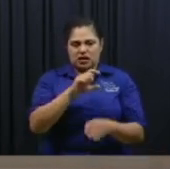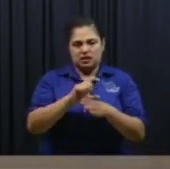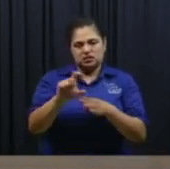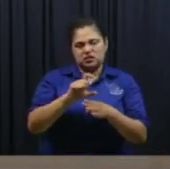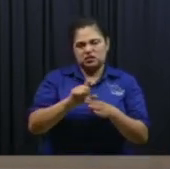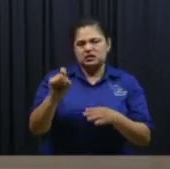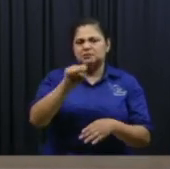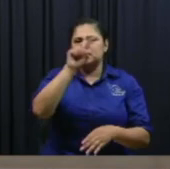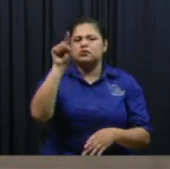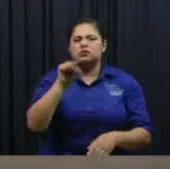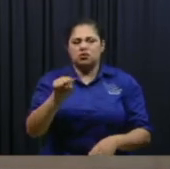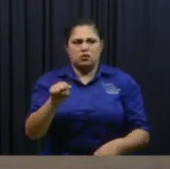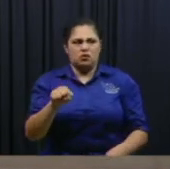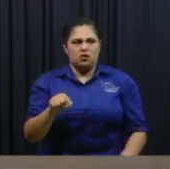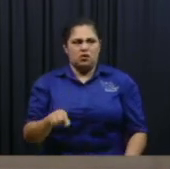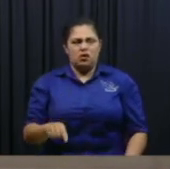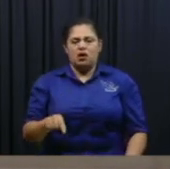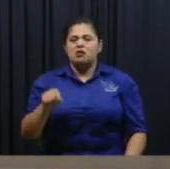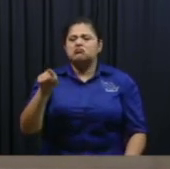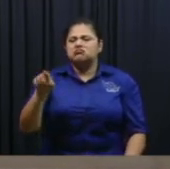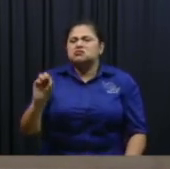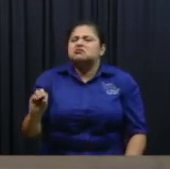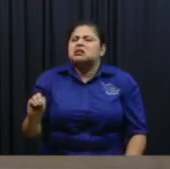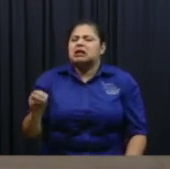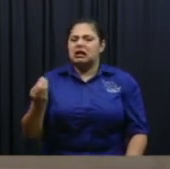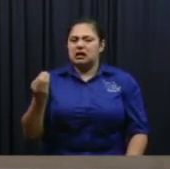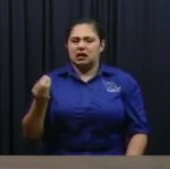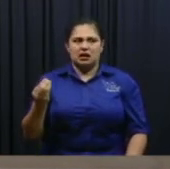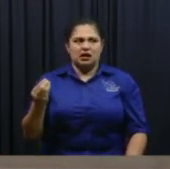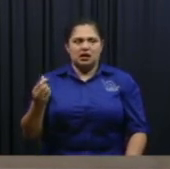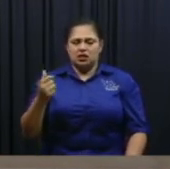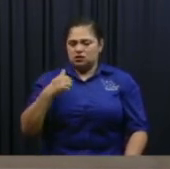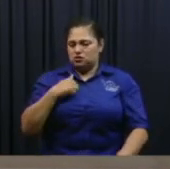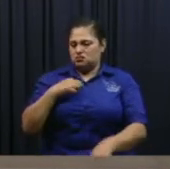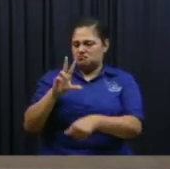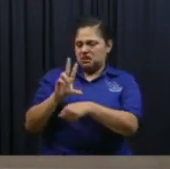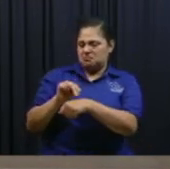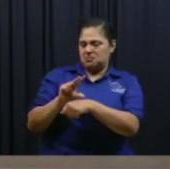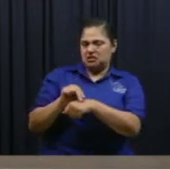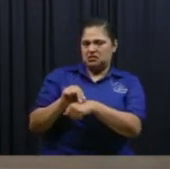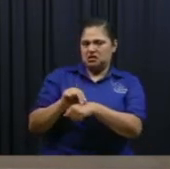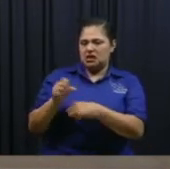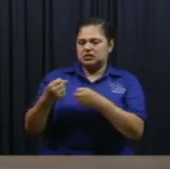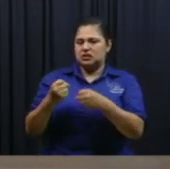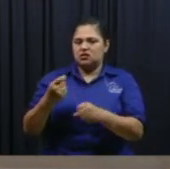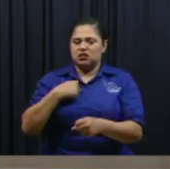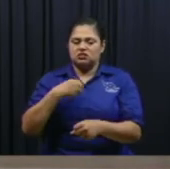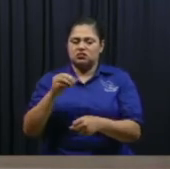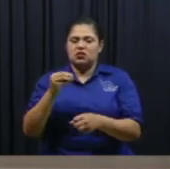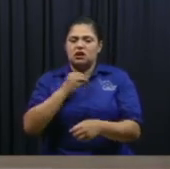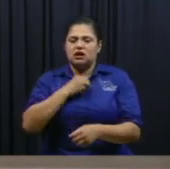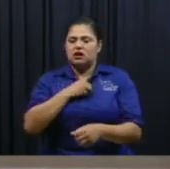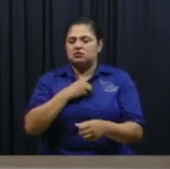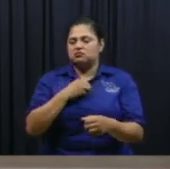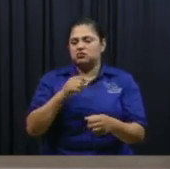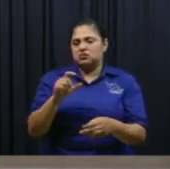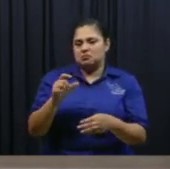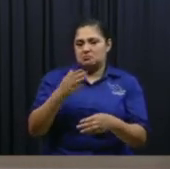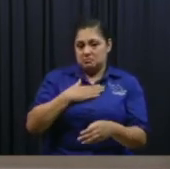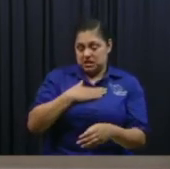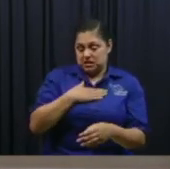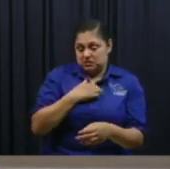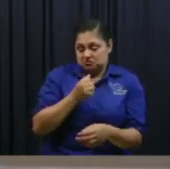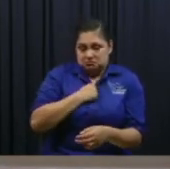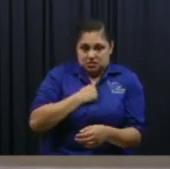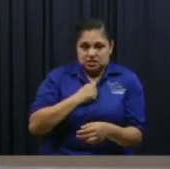denario igual que a vos bosque no me lícito hacer lo que yo quiera con lo que es mío porque a veces hay gente